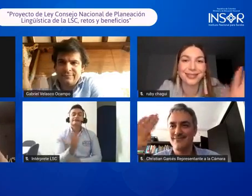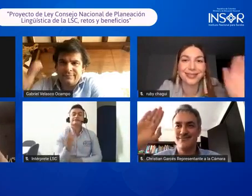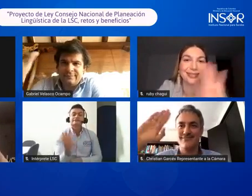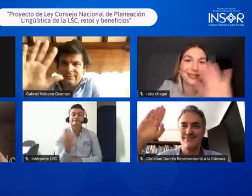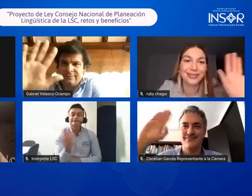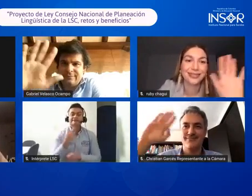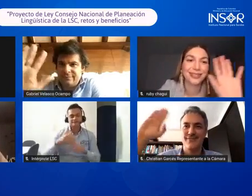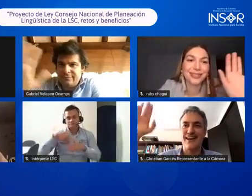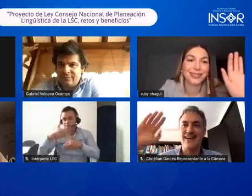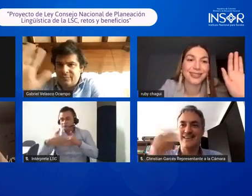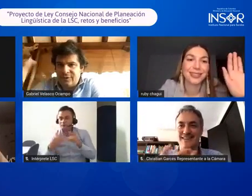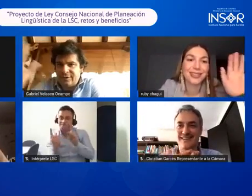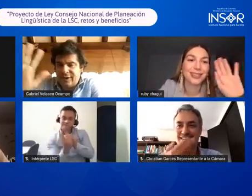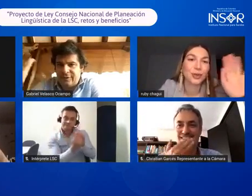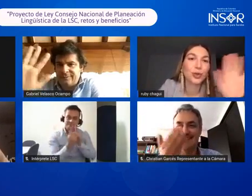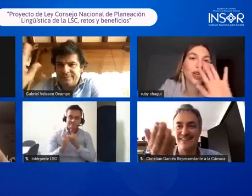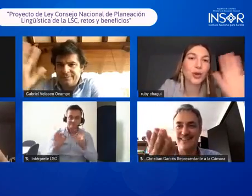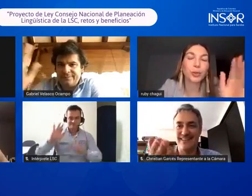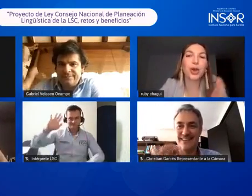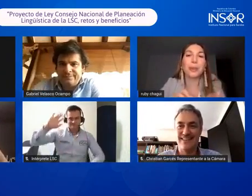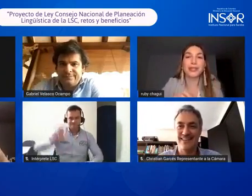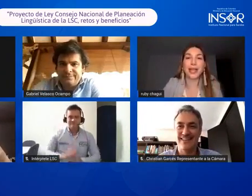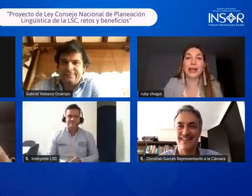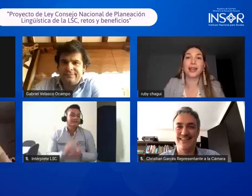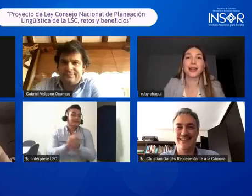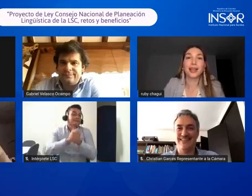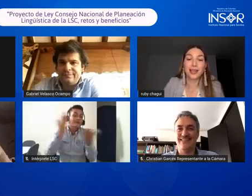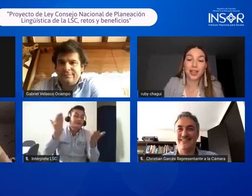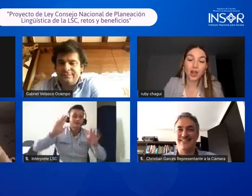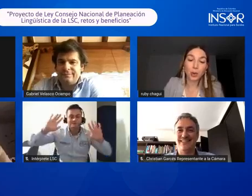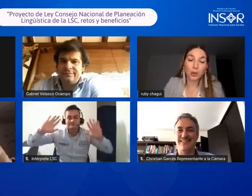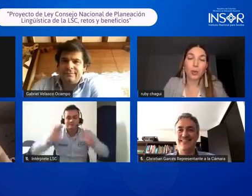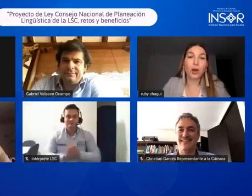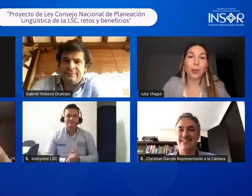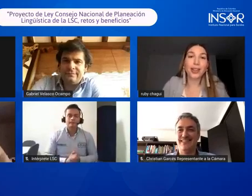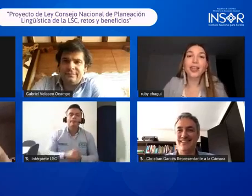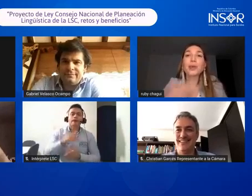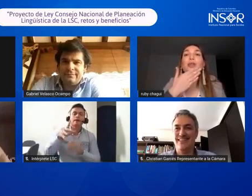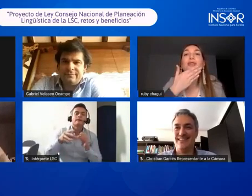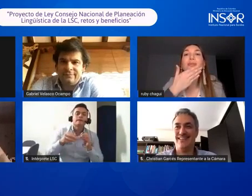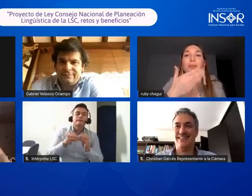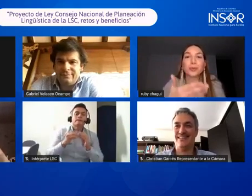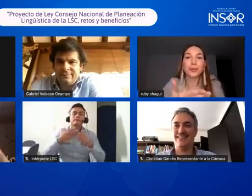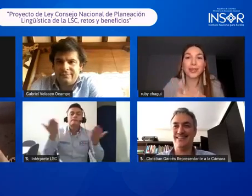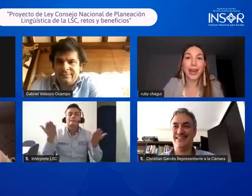estamos viendo. Un saludo muy especial. Y hasta luego.